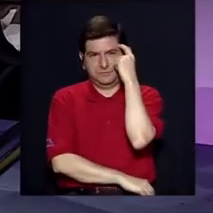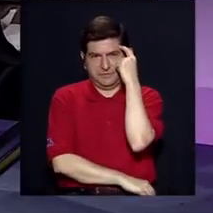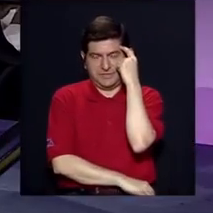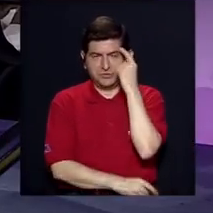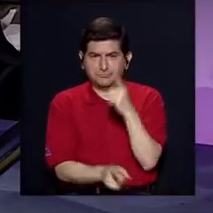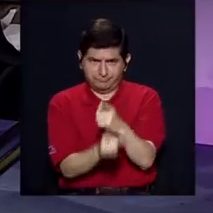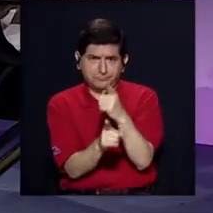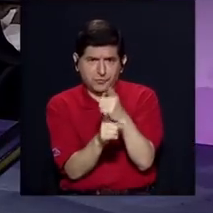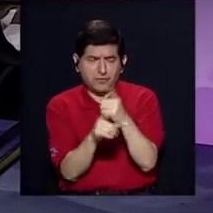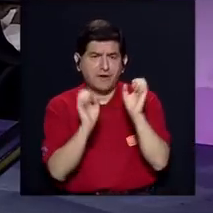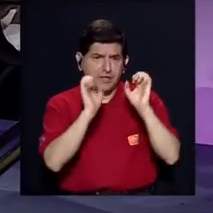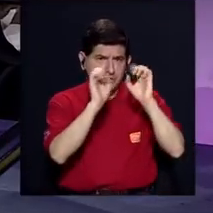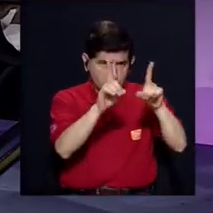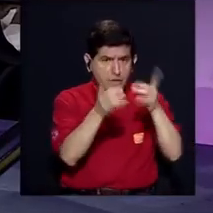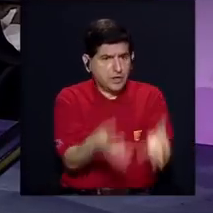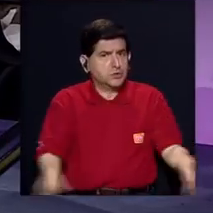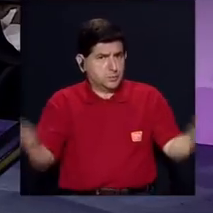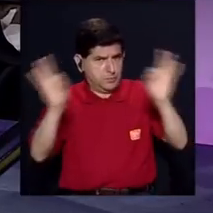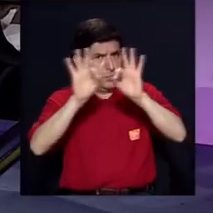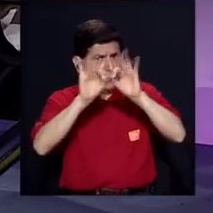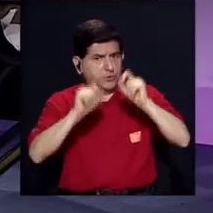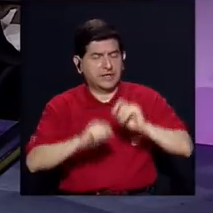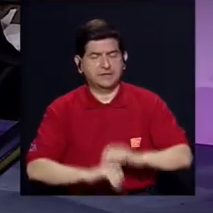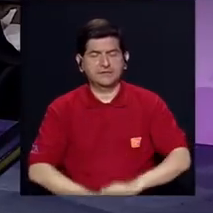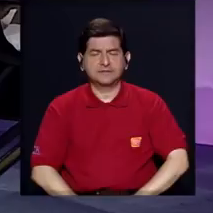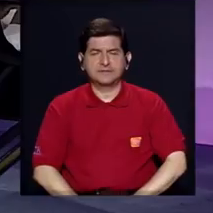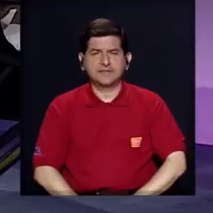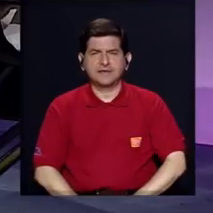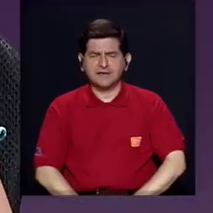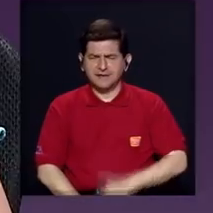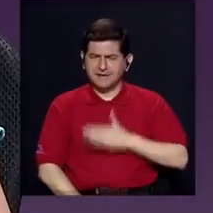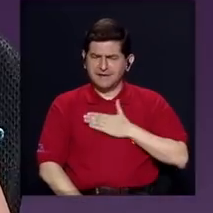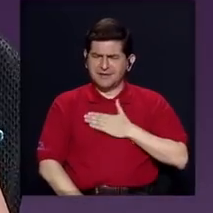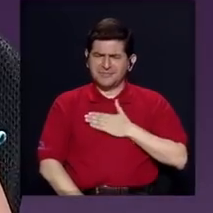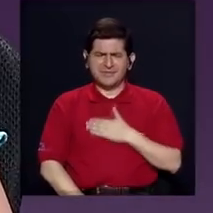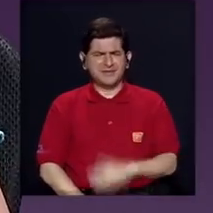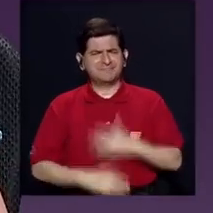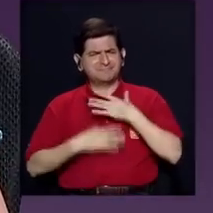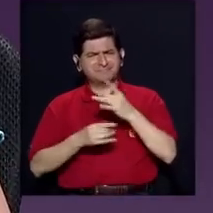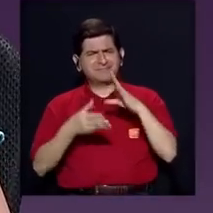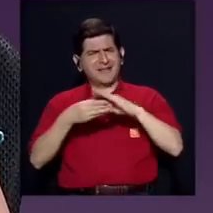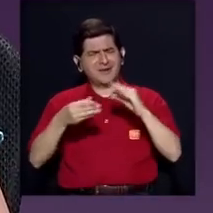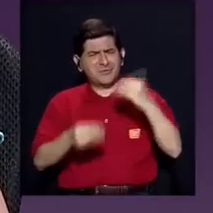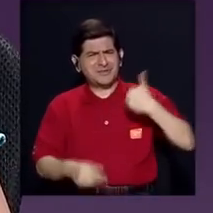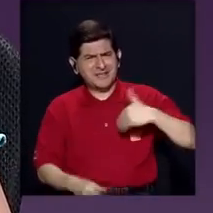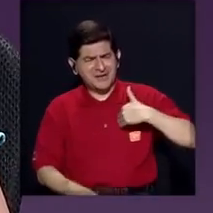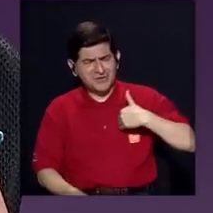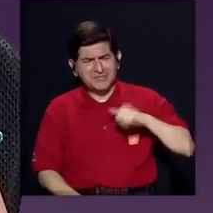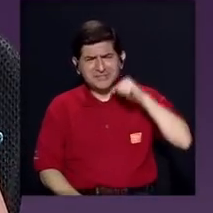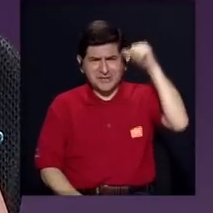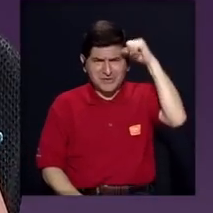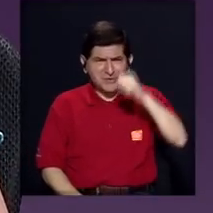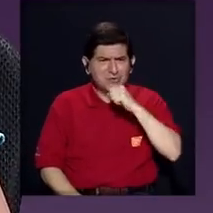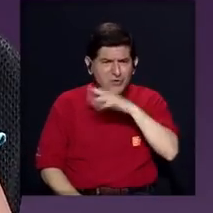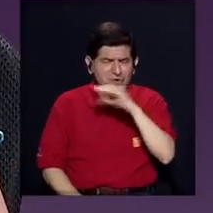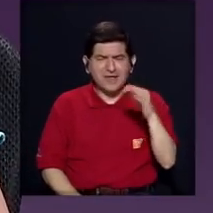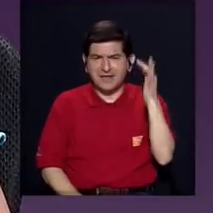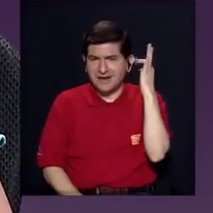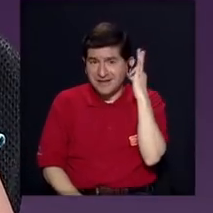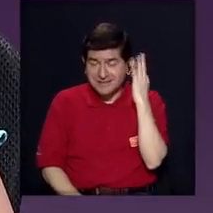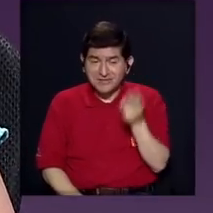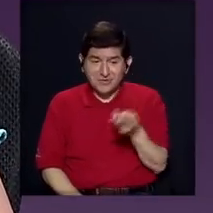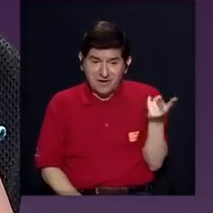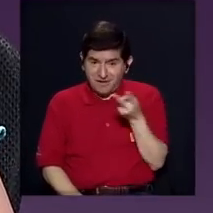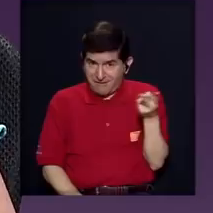efectivamente la educación es muy importante y me llama mucho la atención el comentario del señor mayor y de la señora verdad que